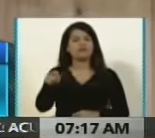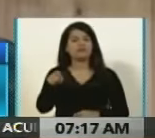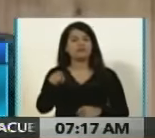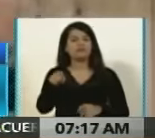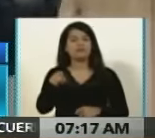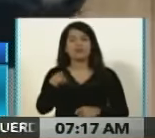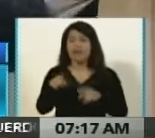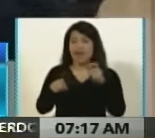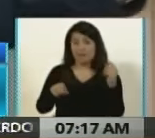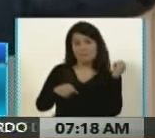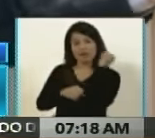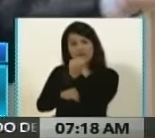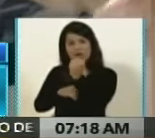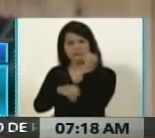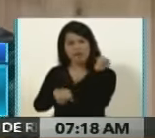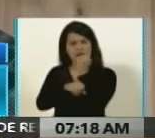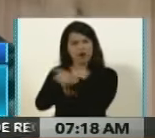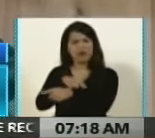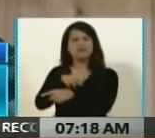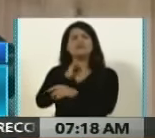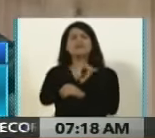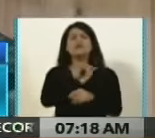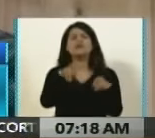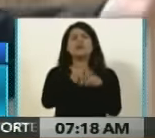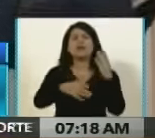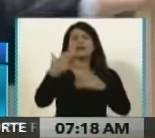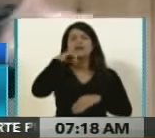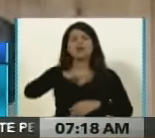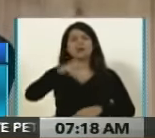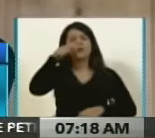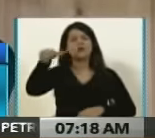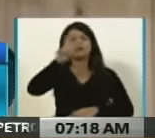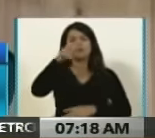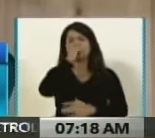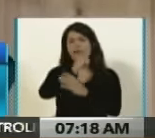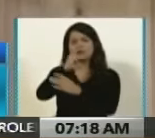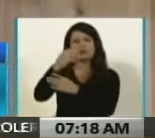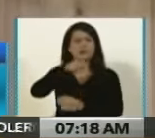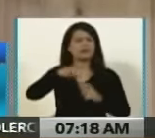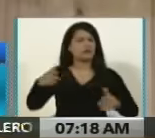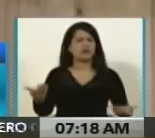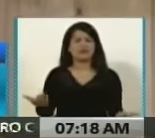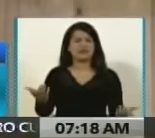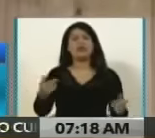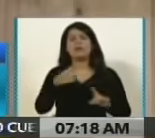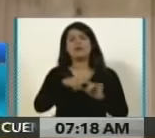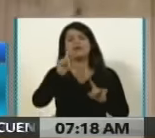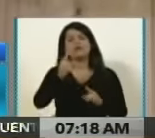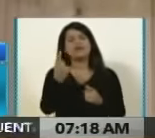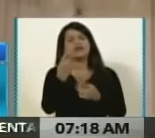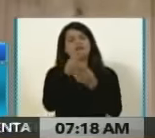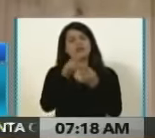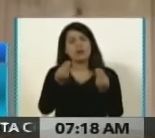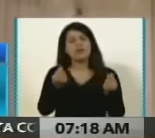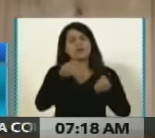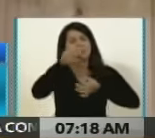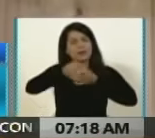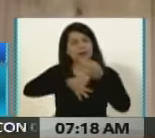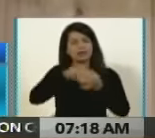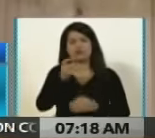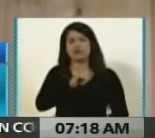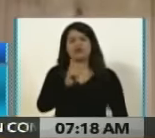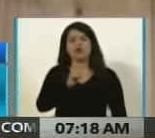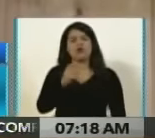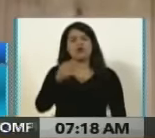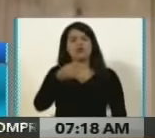a Fabricio es la misma que asesinó al pueblo de Venezuela a través de la historia. Pero esto requiere explicación. No es por el